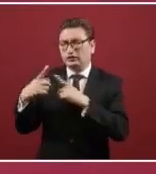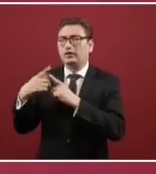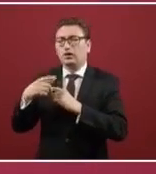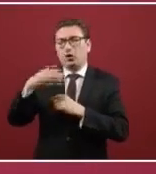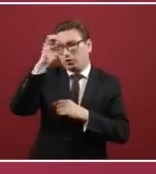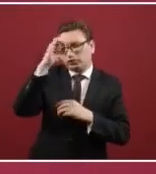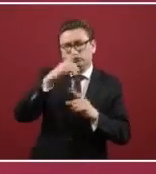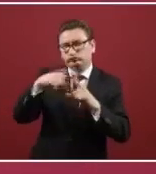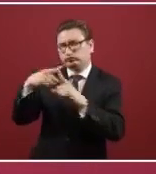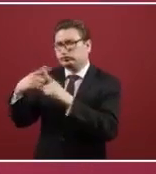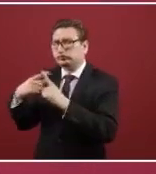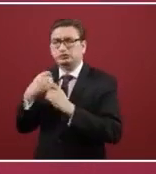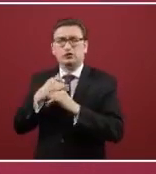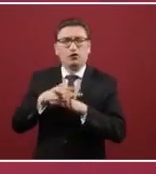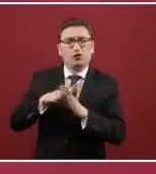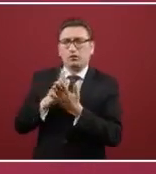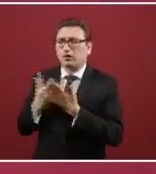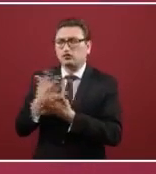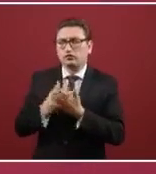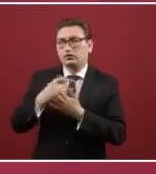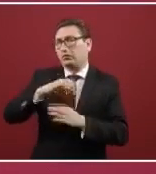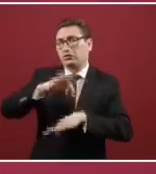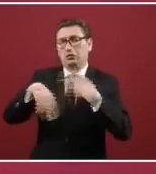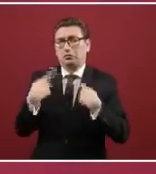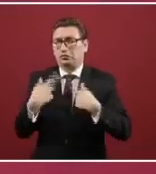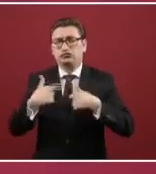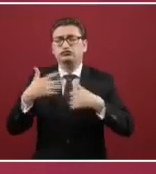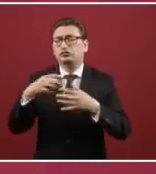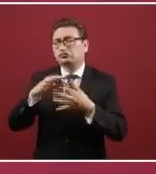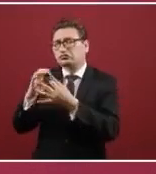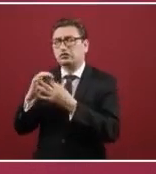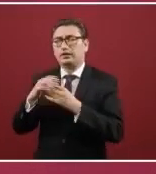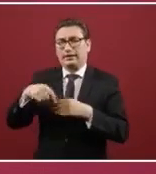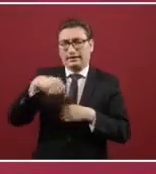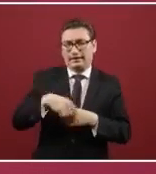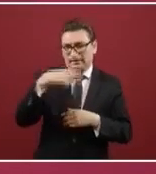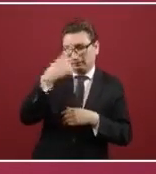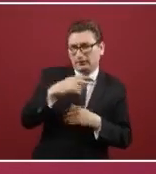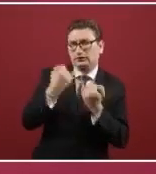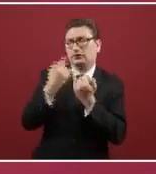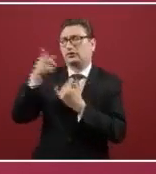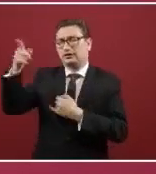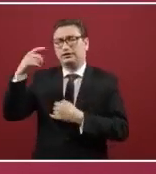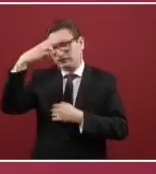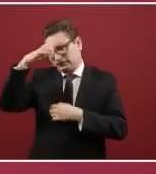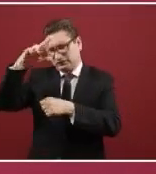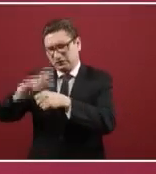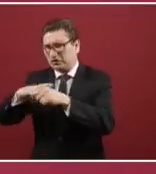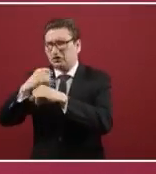la opinión de todos los que participaron, tanto en México como en el extranjero,